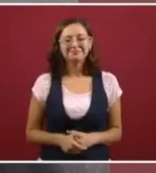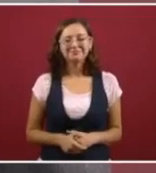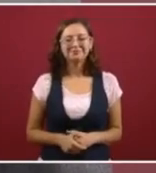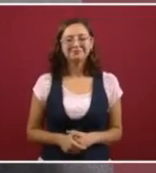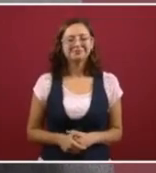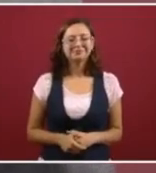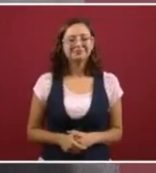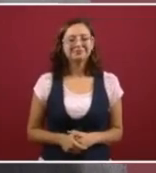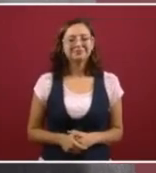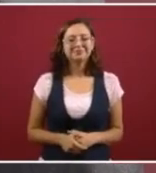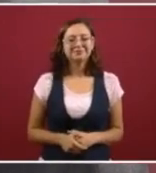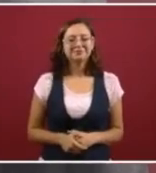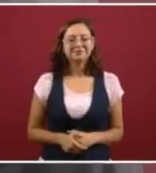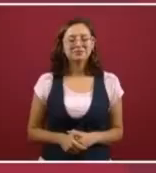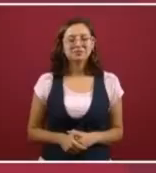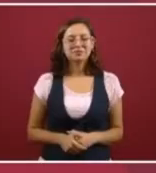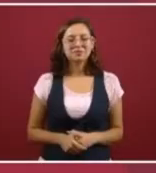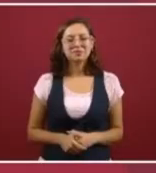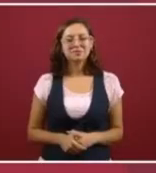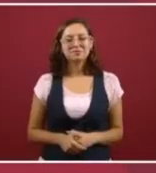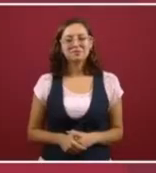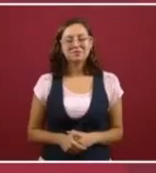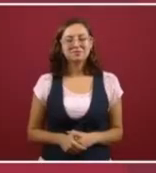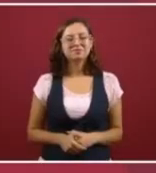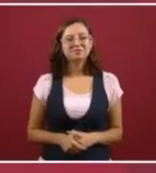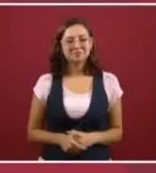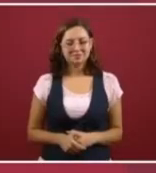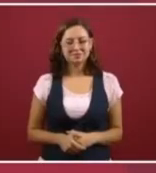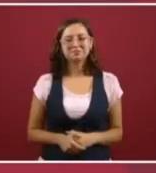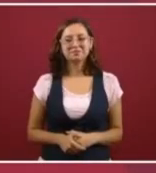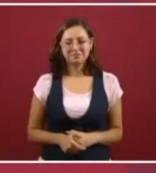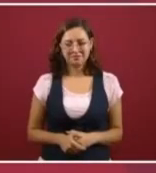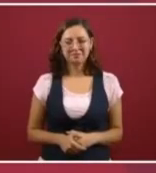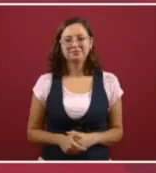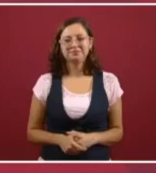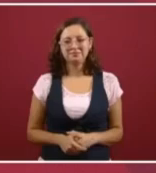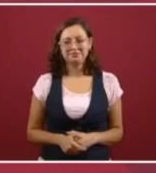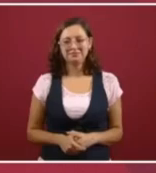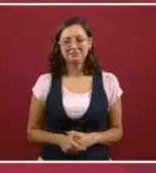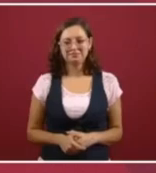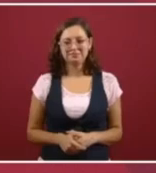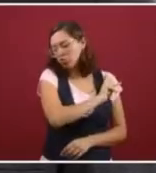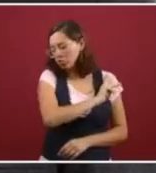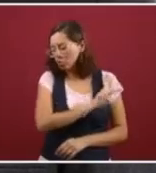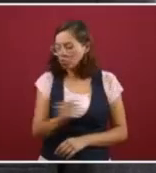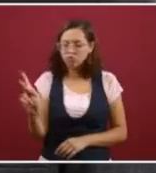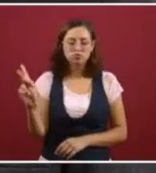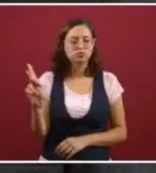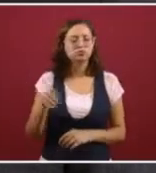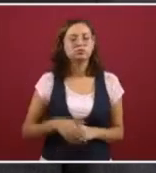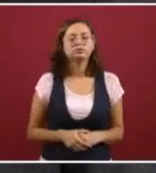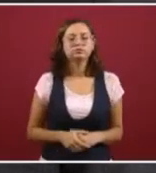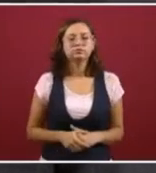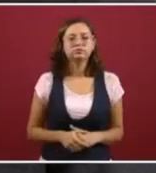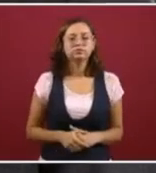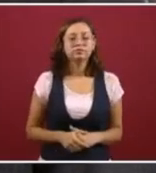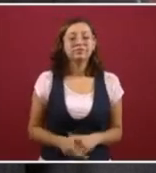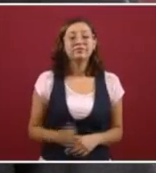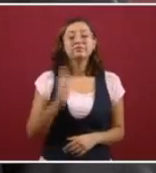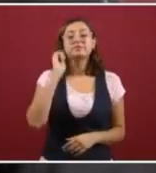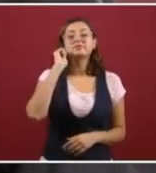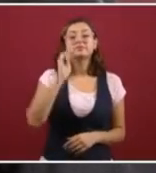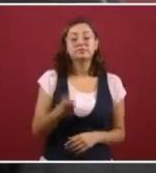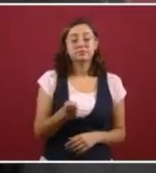8 millones de adultos mayores que reciben una pensión de 2.500 pesos bimestrales. Esto significa